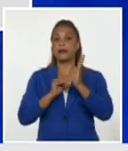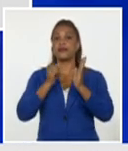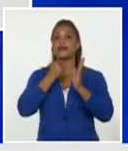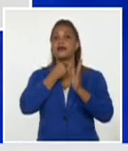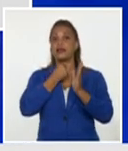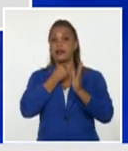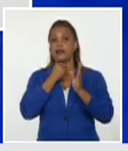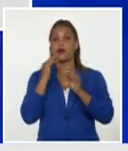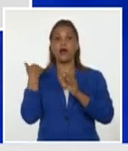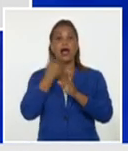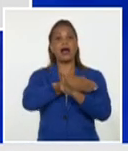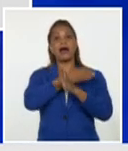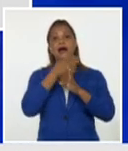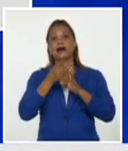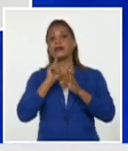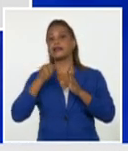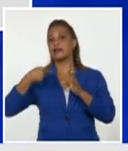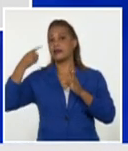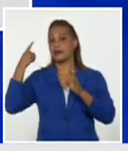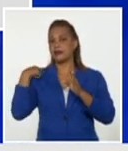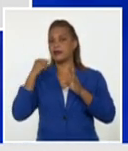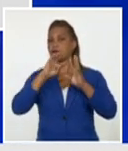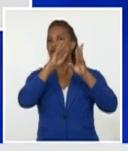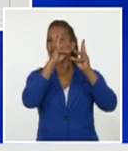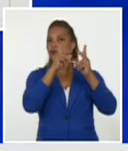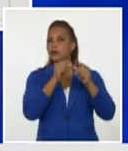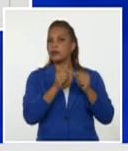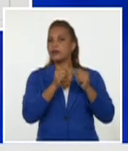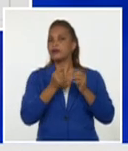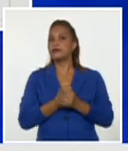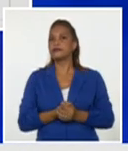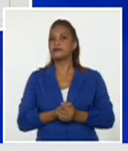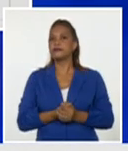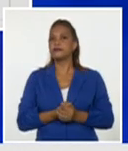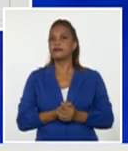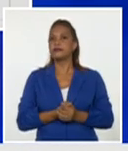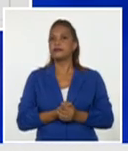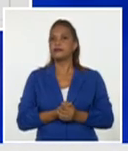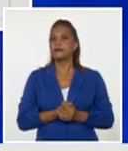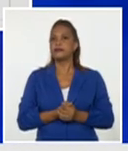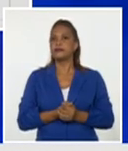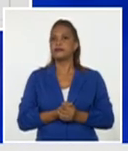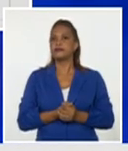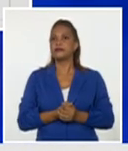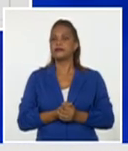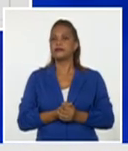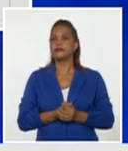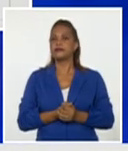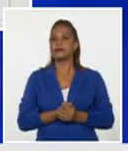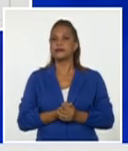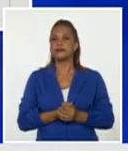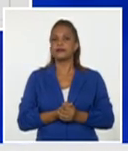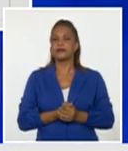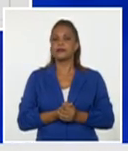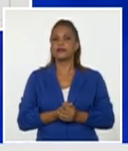un total, deja ver que me quitaron el gráfico, de